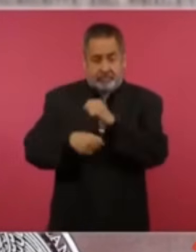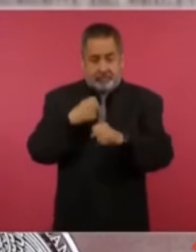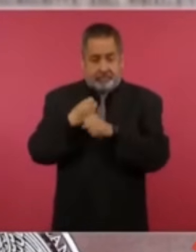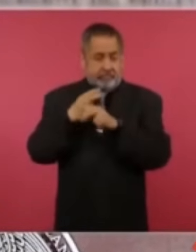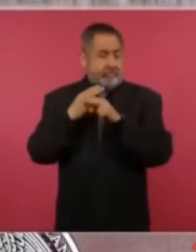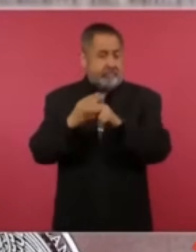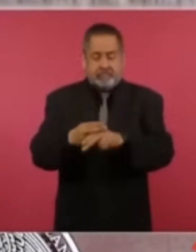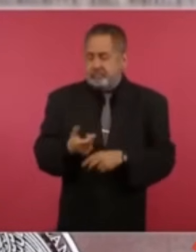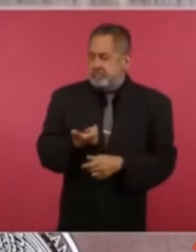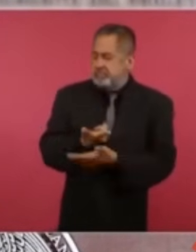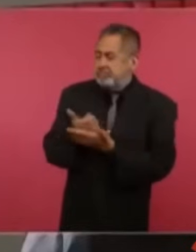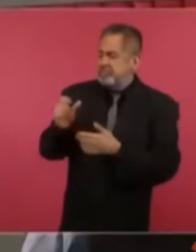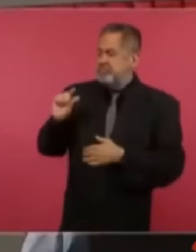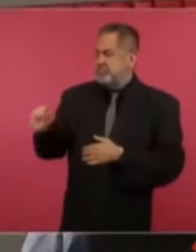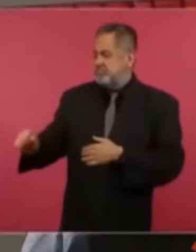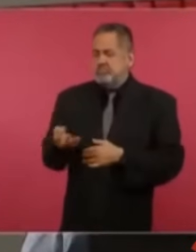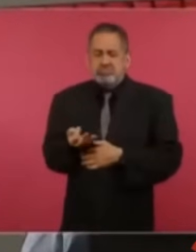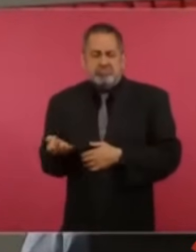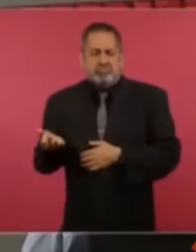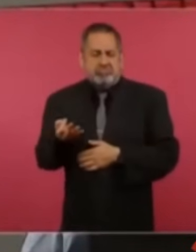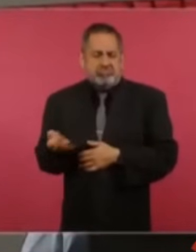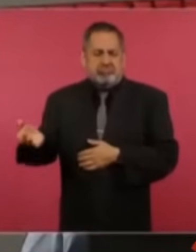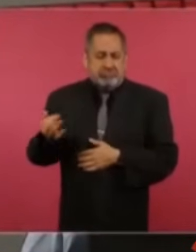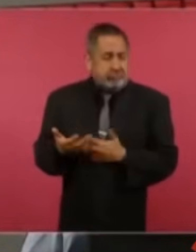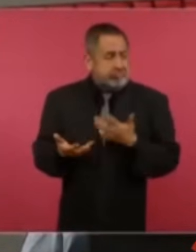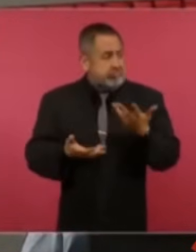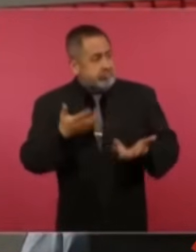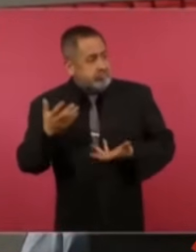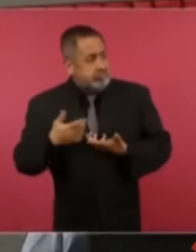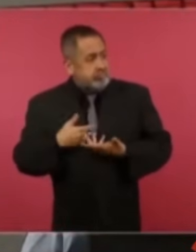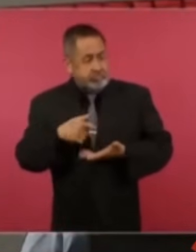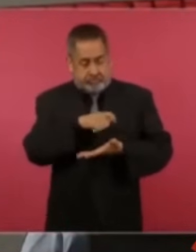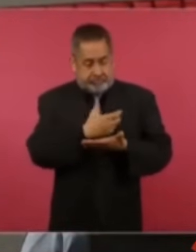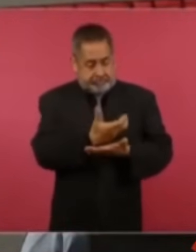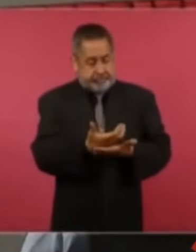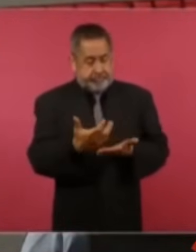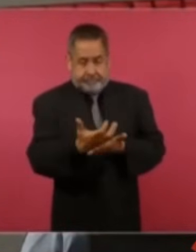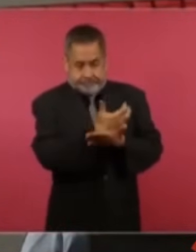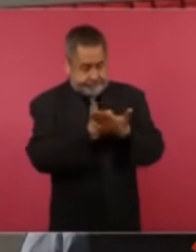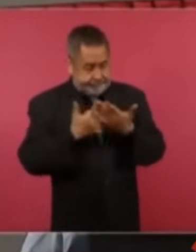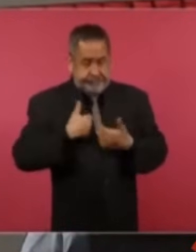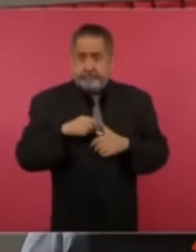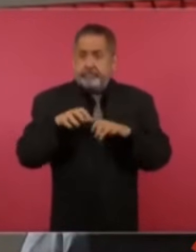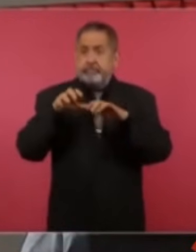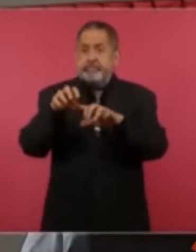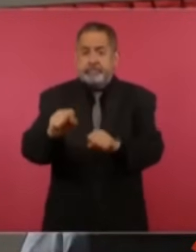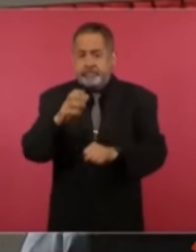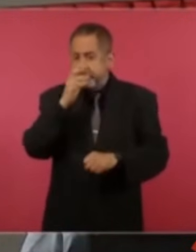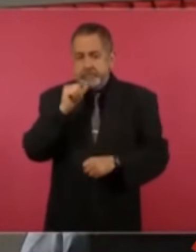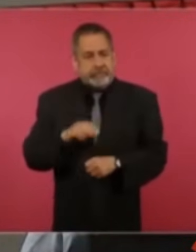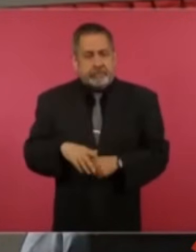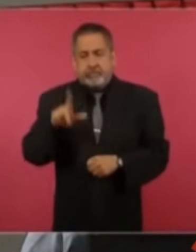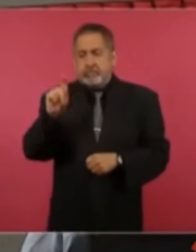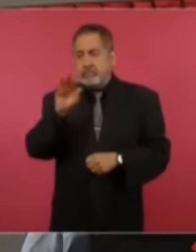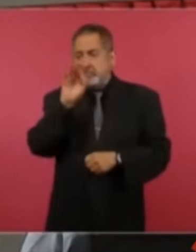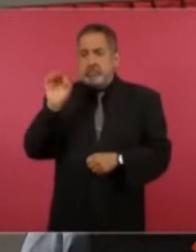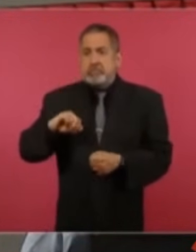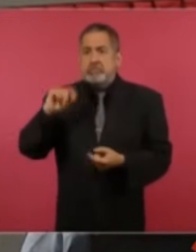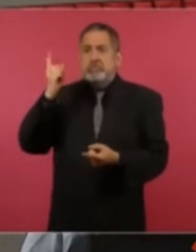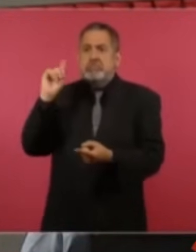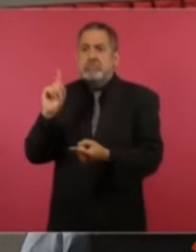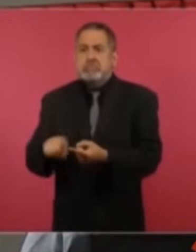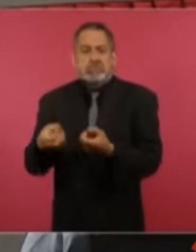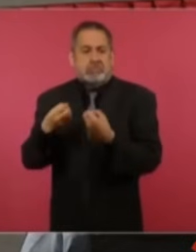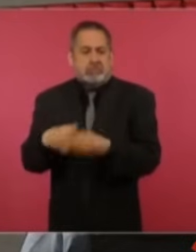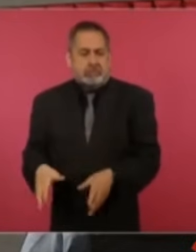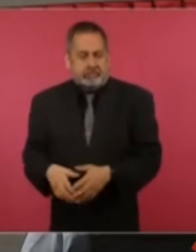los ingresos de los trabajadores, que perdieron más del 70% de su poder adquisitivo. En